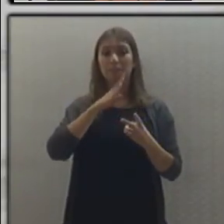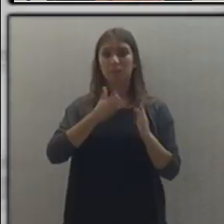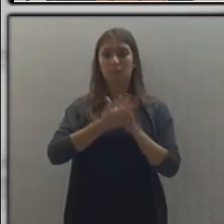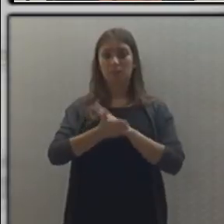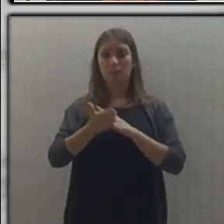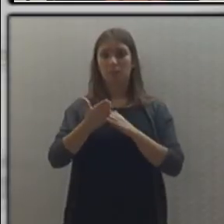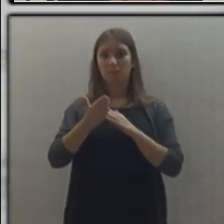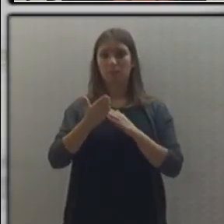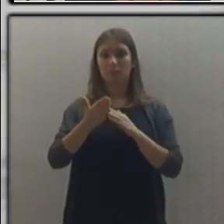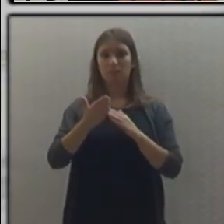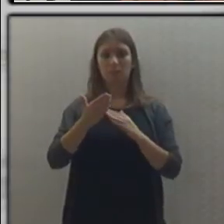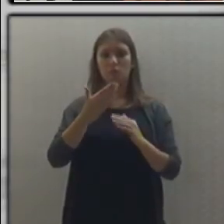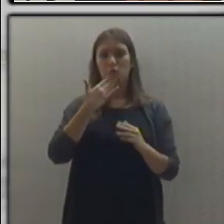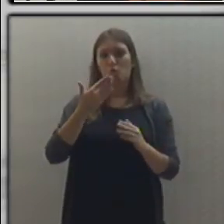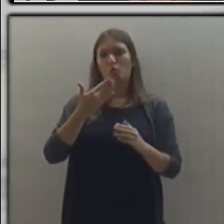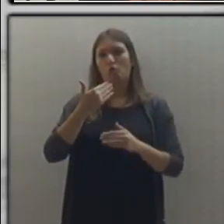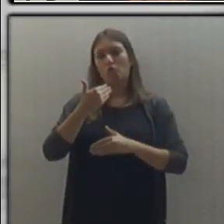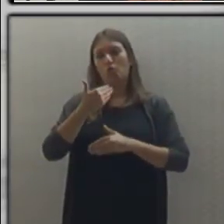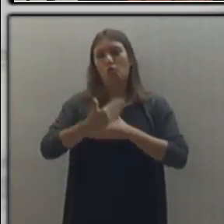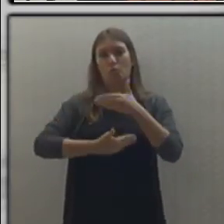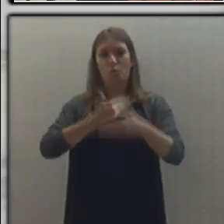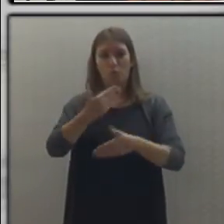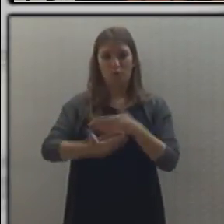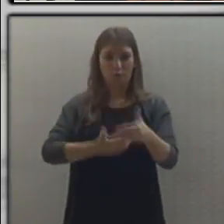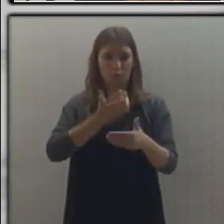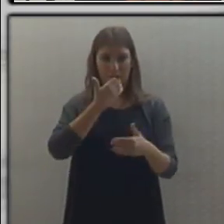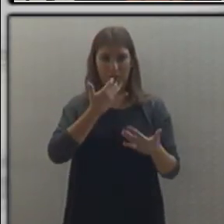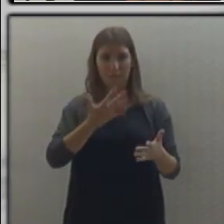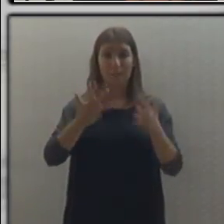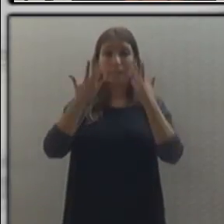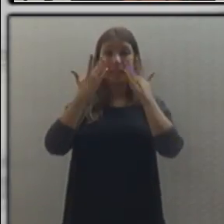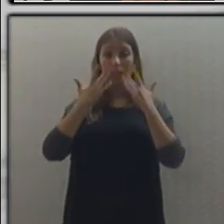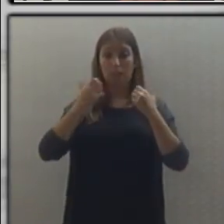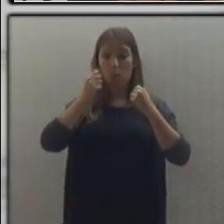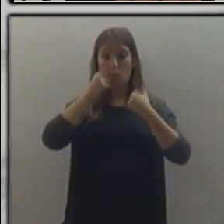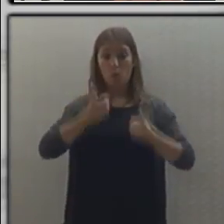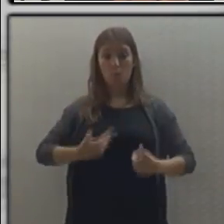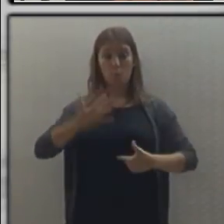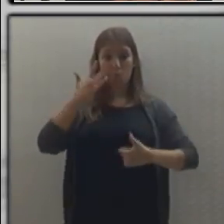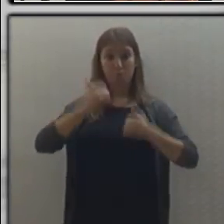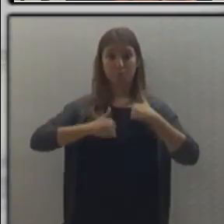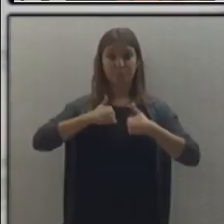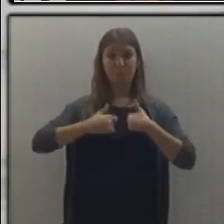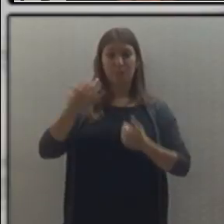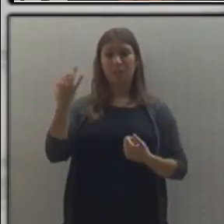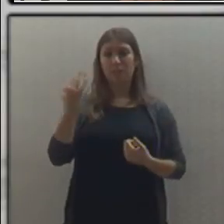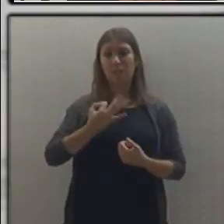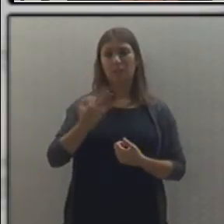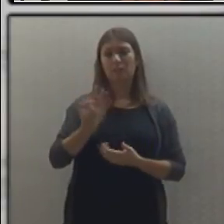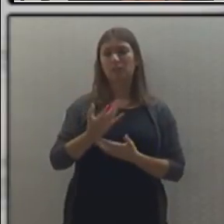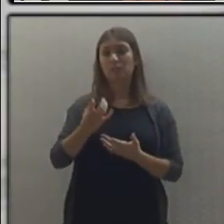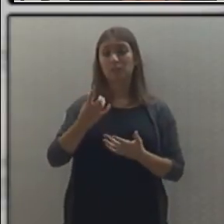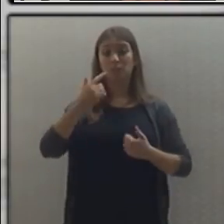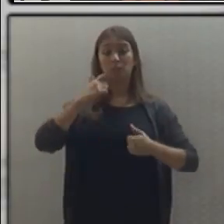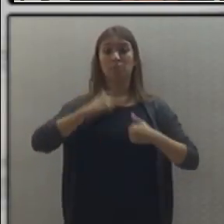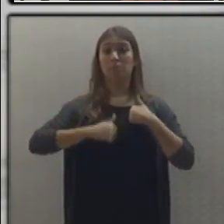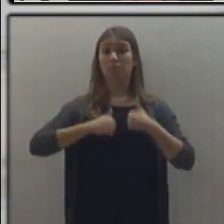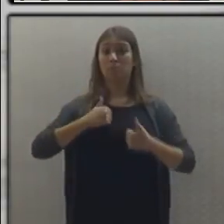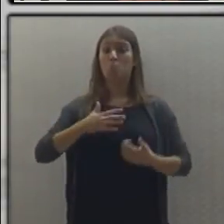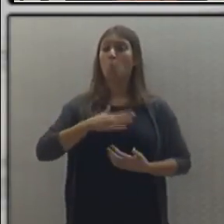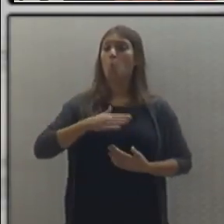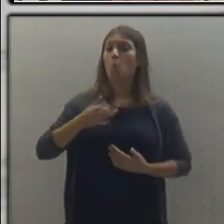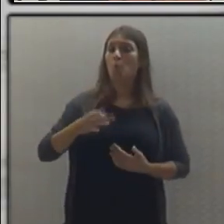unas actuaciones constructivas. Por ejemplo, la actividad de la higiene corporal podría generar la